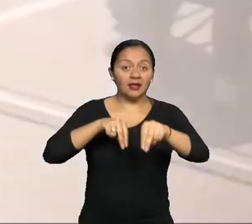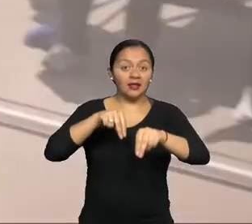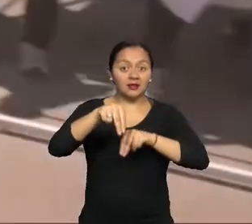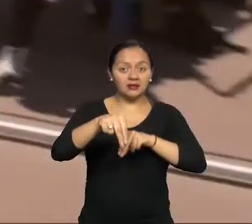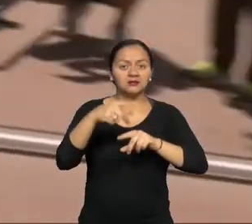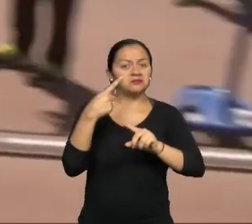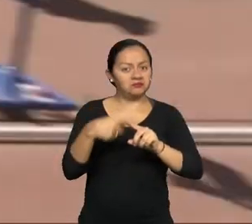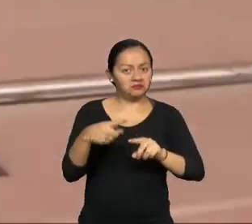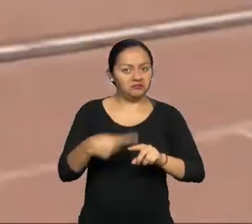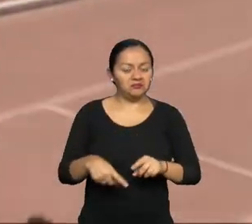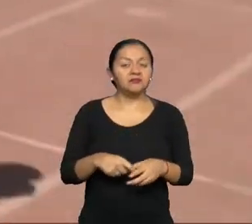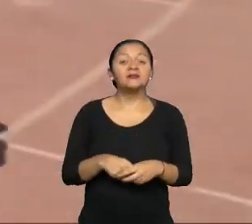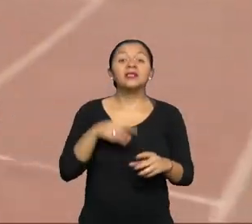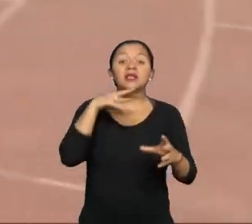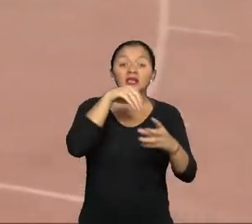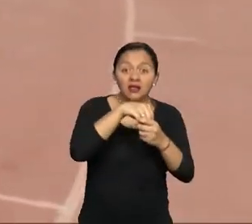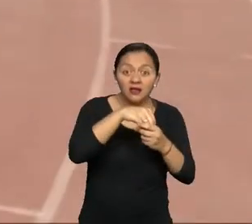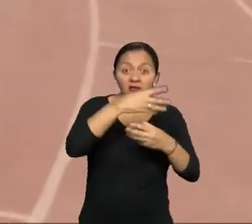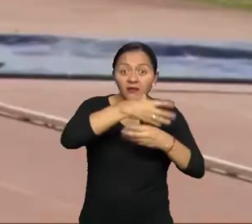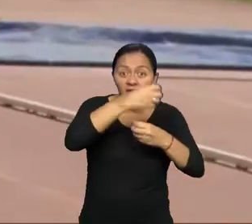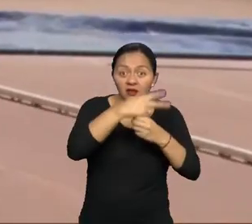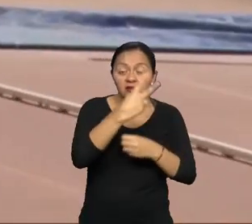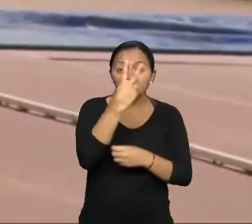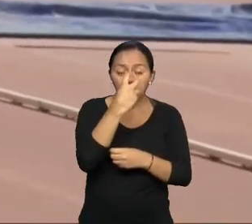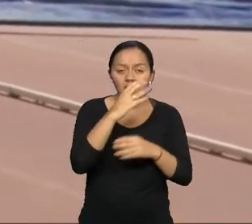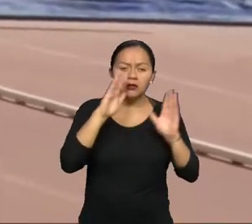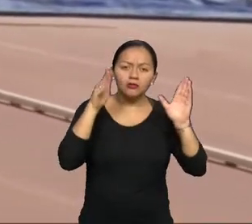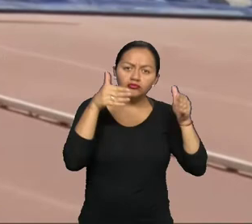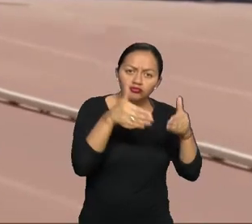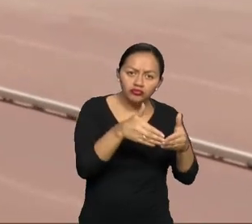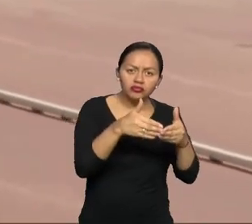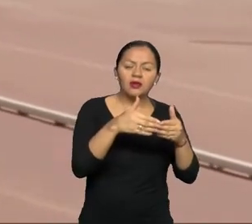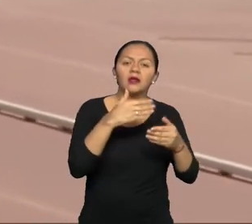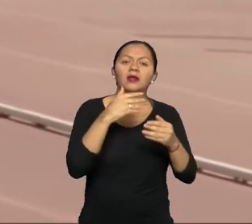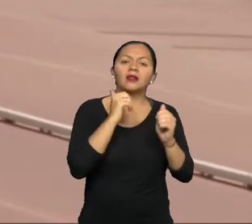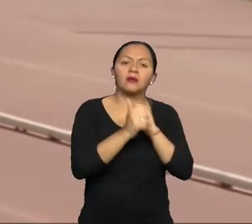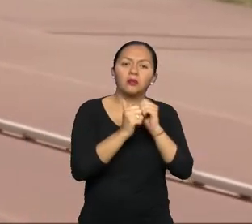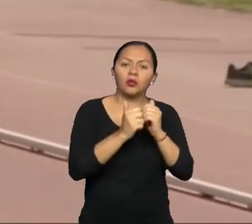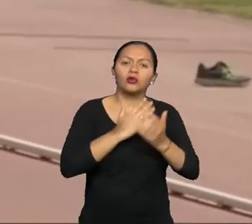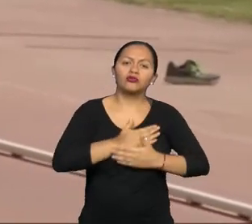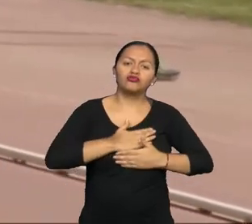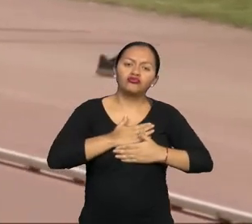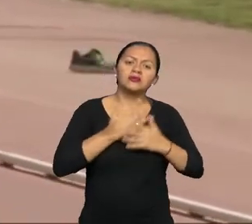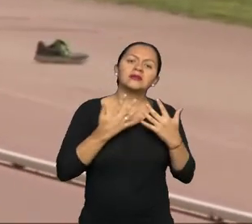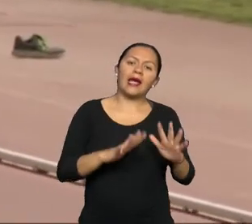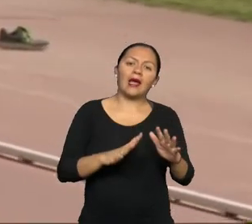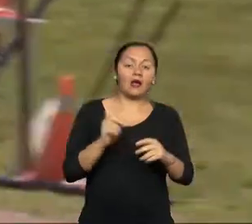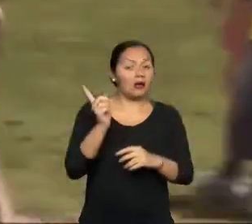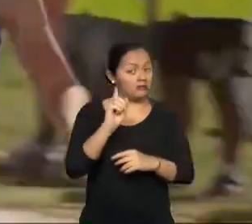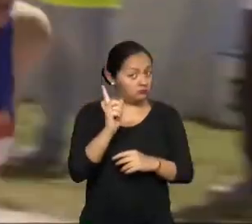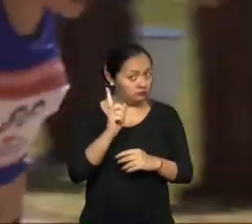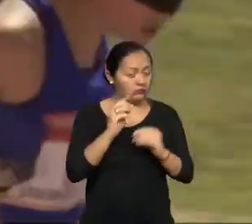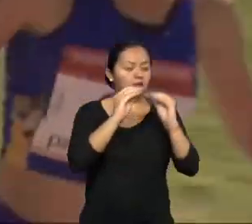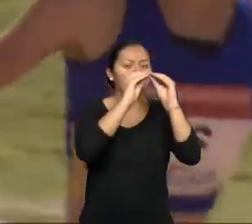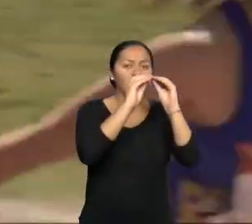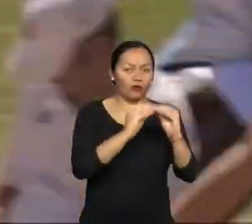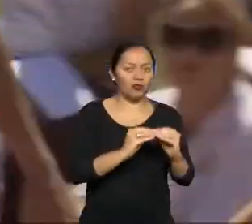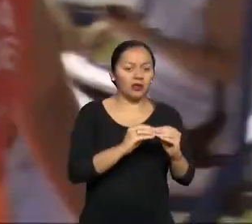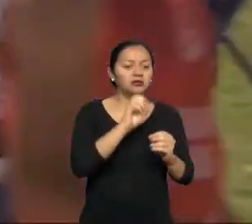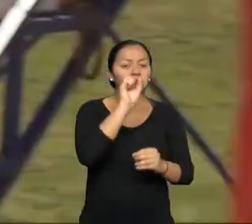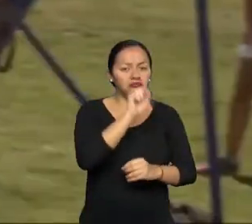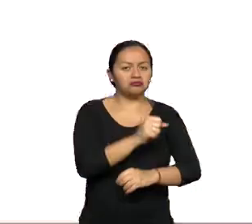FEDEDIV no solo se centra en la práctica de deporte recreativo, sino que trabaja para la formación de atletas de alto